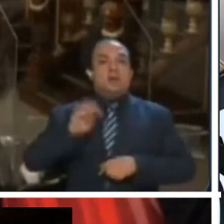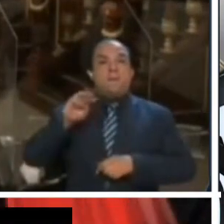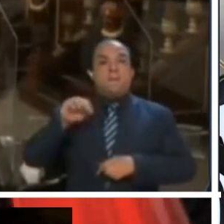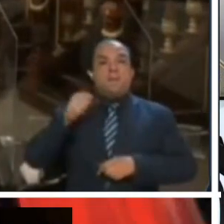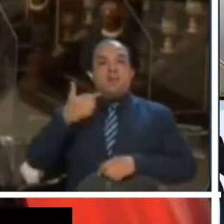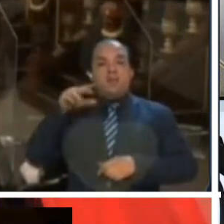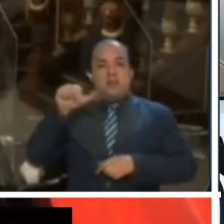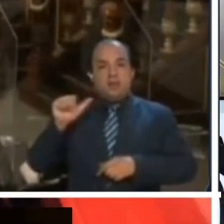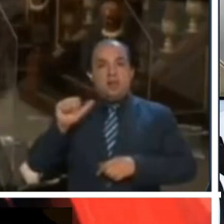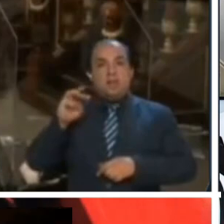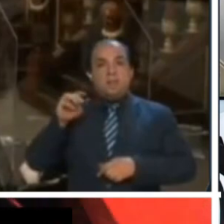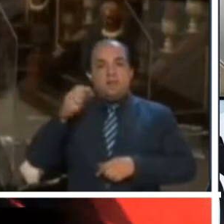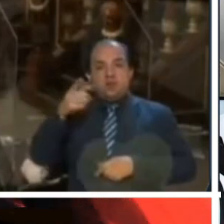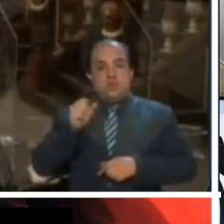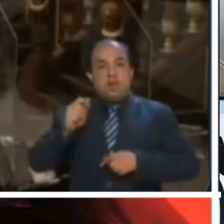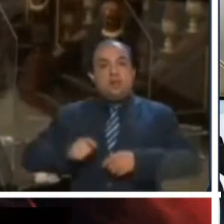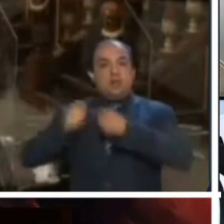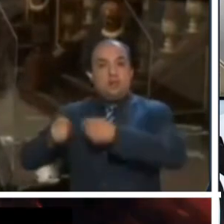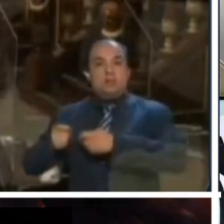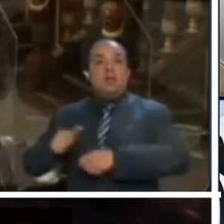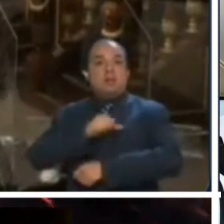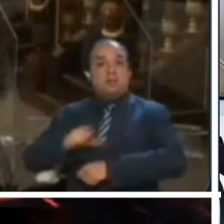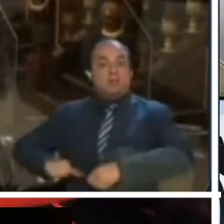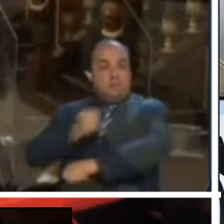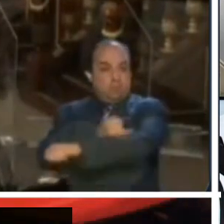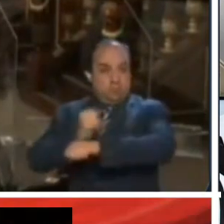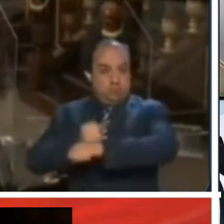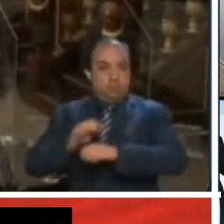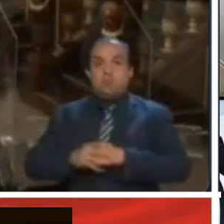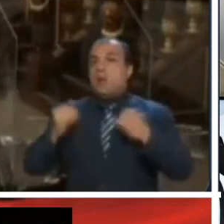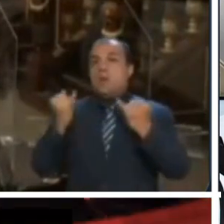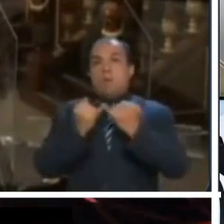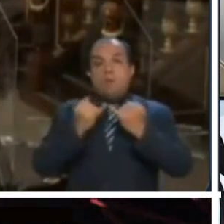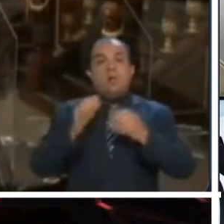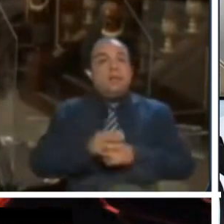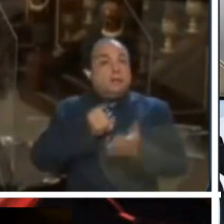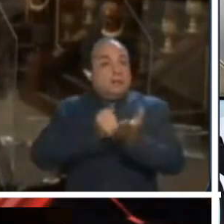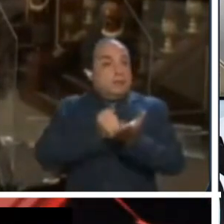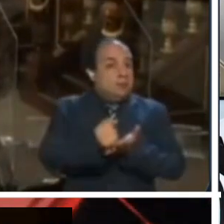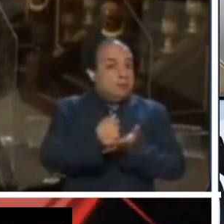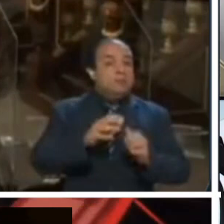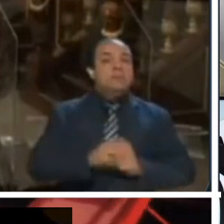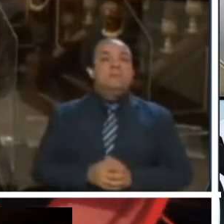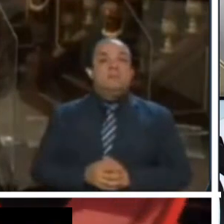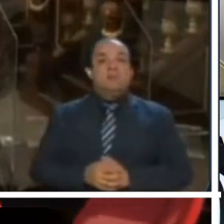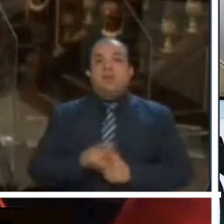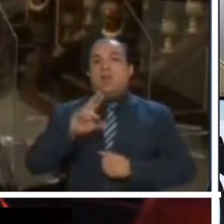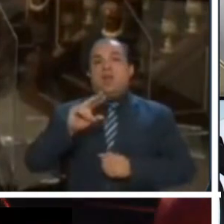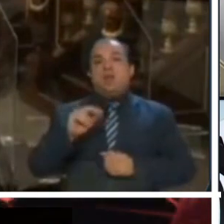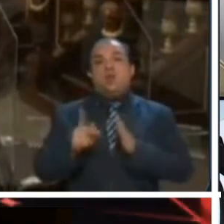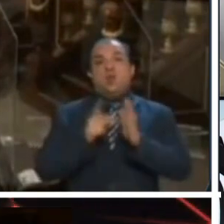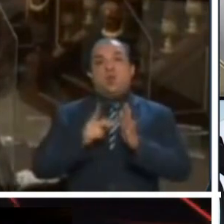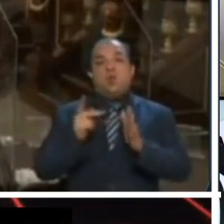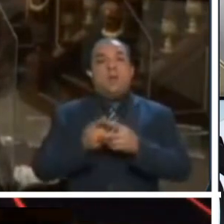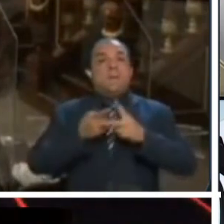entregamos a la alcaldía Iztacalco. De igual forma, tomamos la decisión de no renovar las